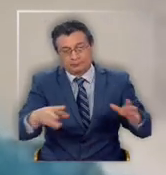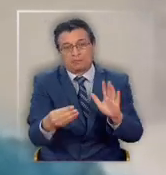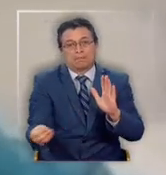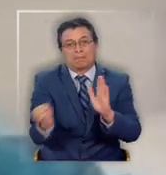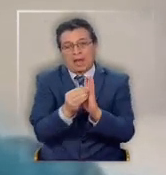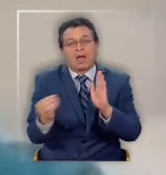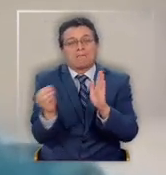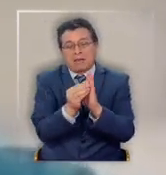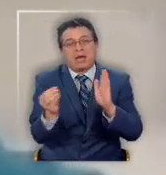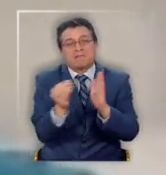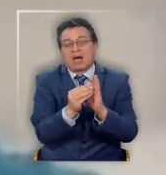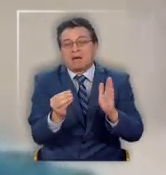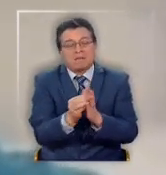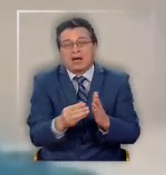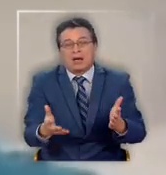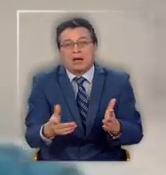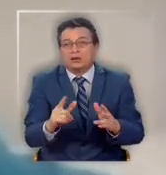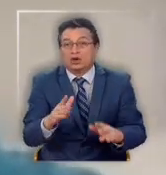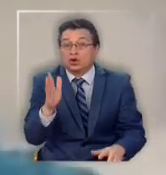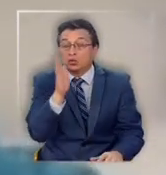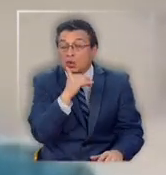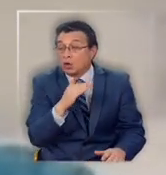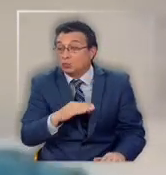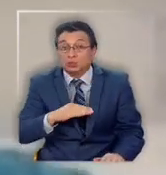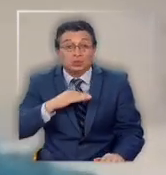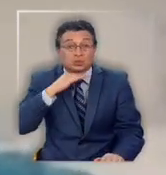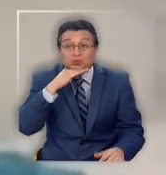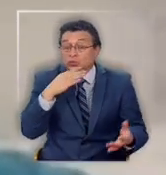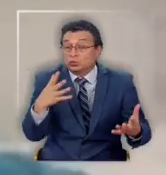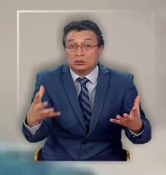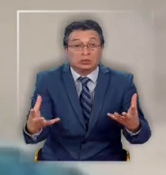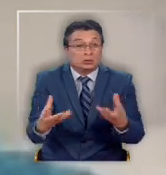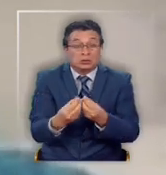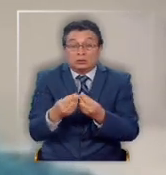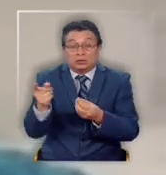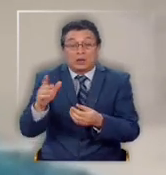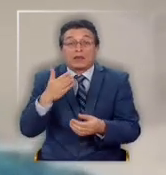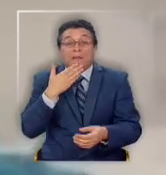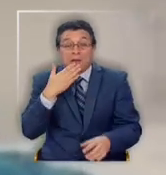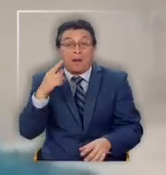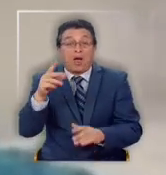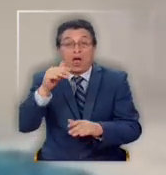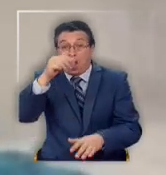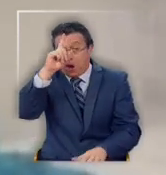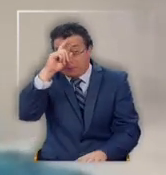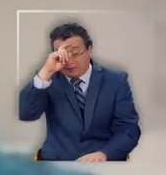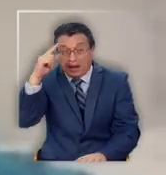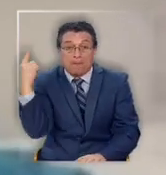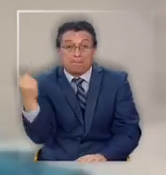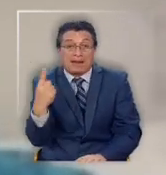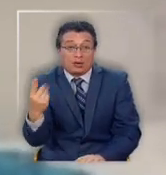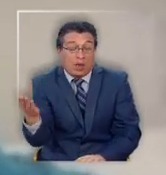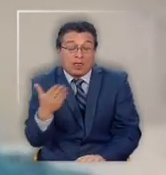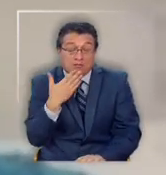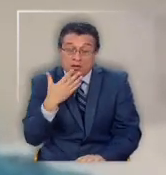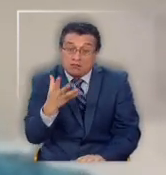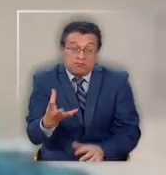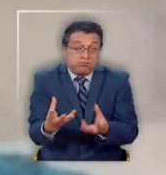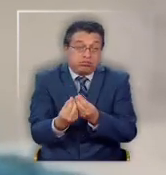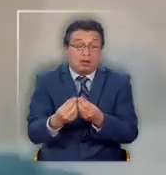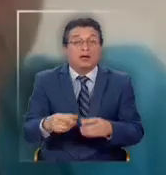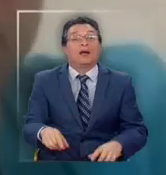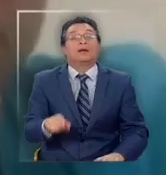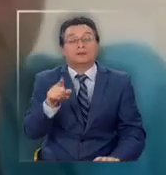importante y ya tampoco hay muchas camas disponibles en el sector privado. Doctor, tuve la oportunidad de ver el equipo